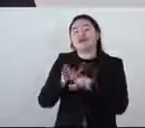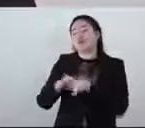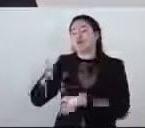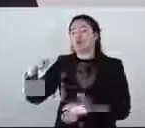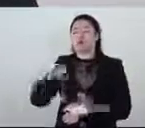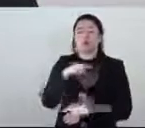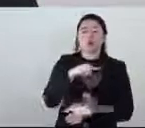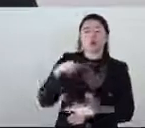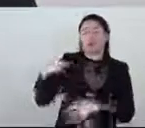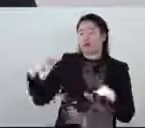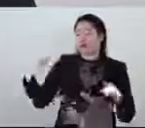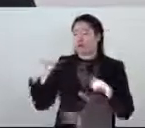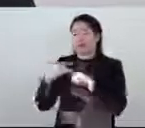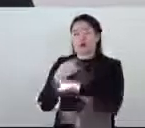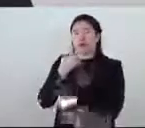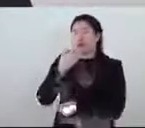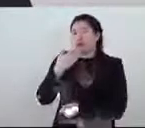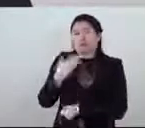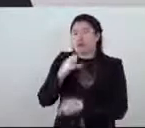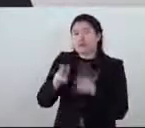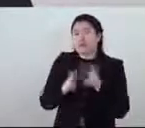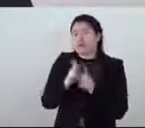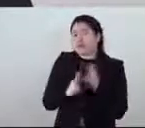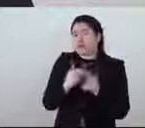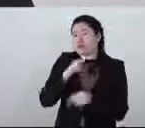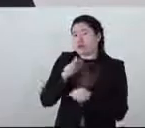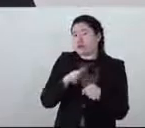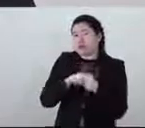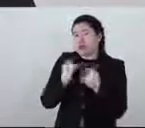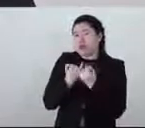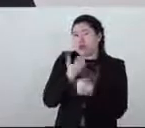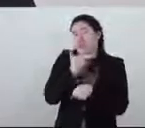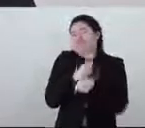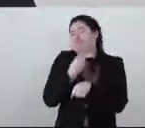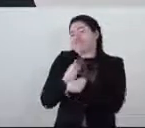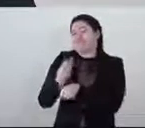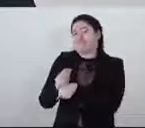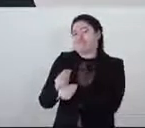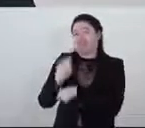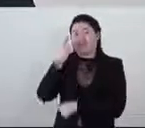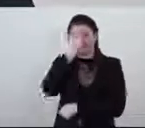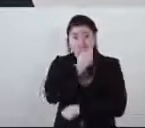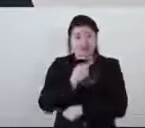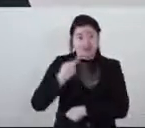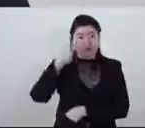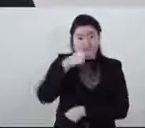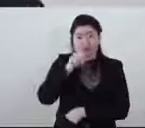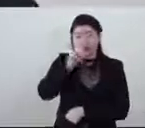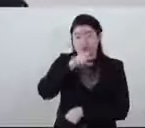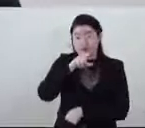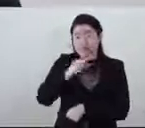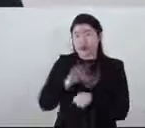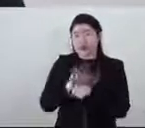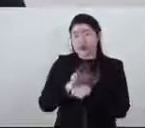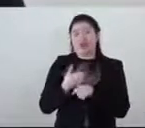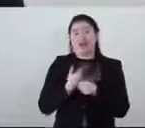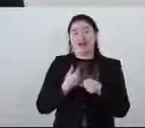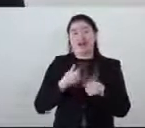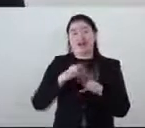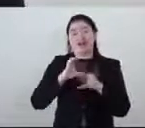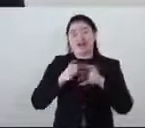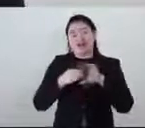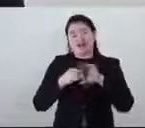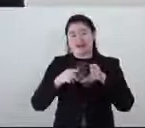traslados y como parte de sus actividades preventivas. Se cuenta con las evaluaciones de condición de las ruedas metálicas.